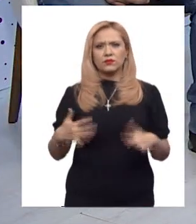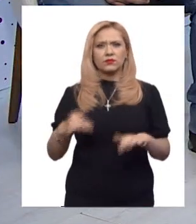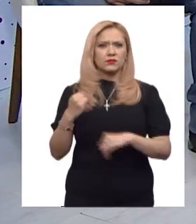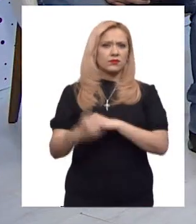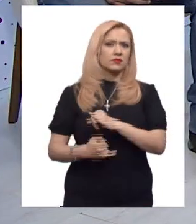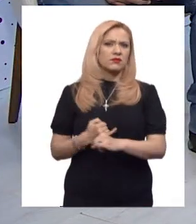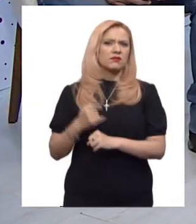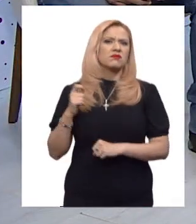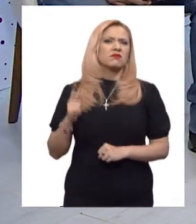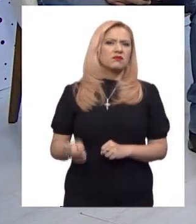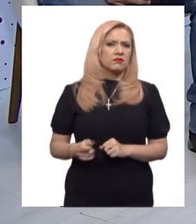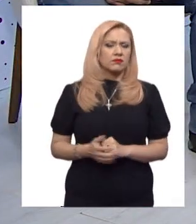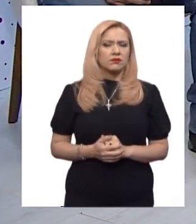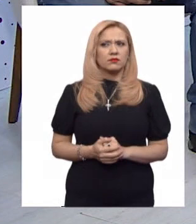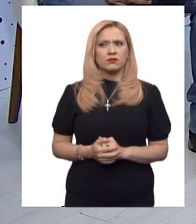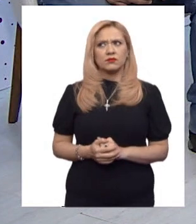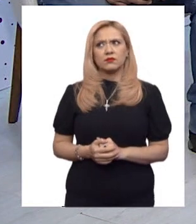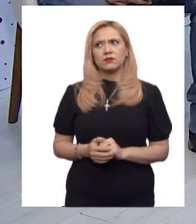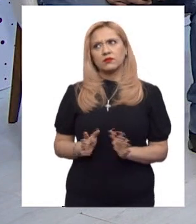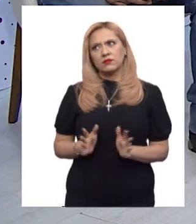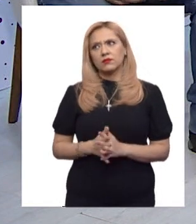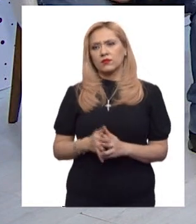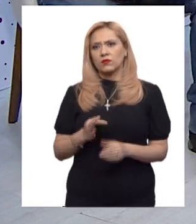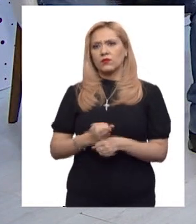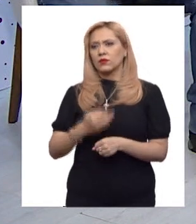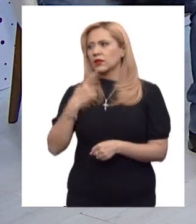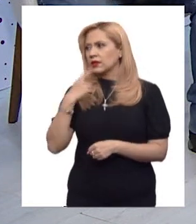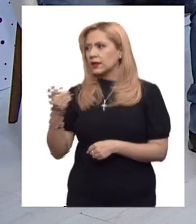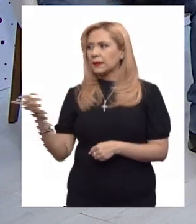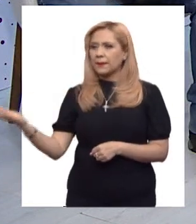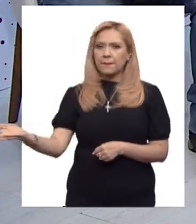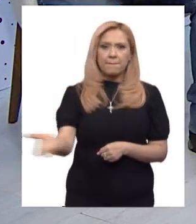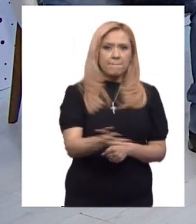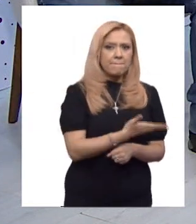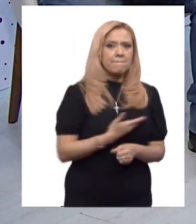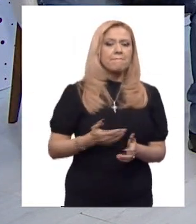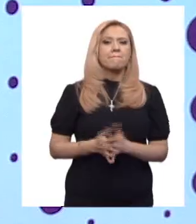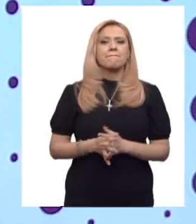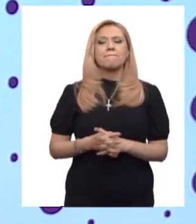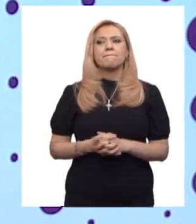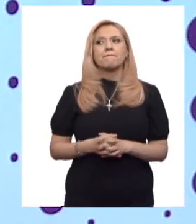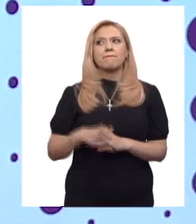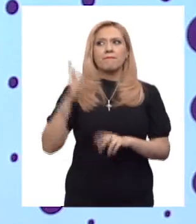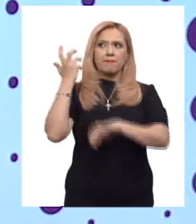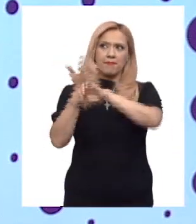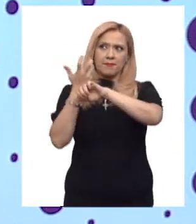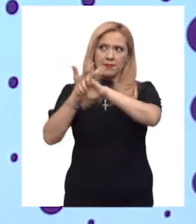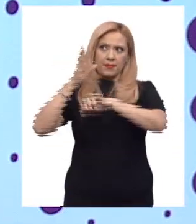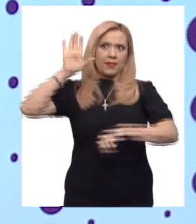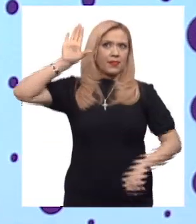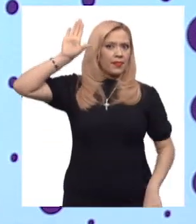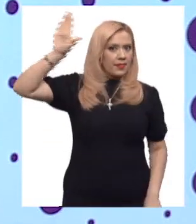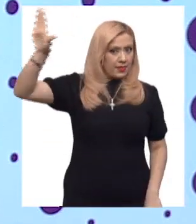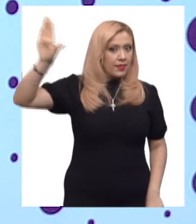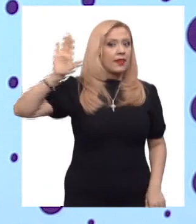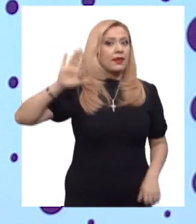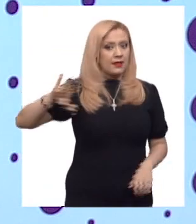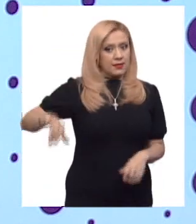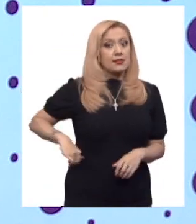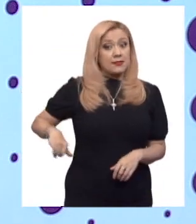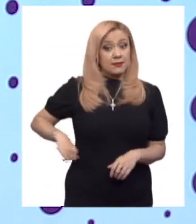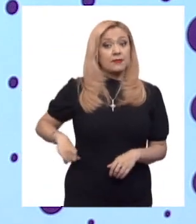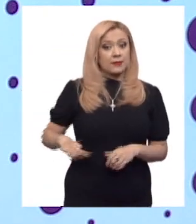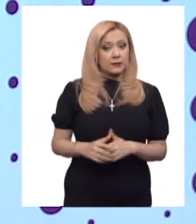cuenta? Bueno, como ya se mencionó aquí, Edu mencionaba Estados Unidos, es un caso muy